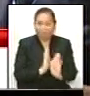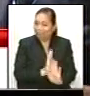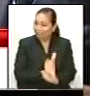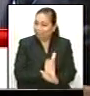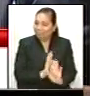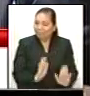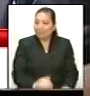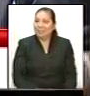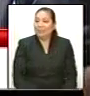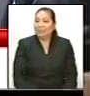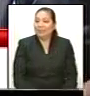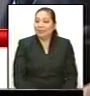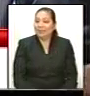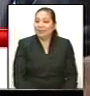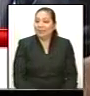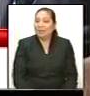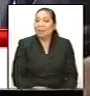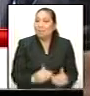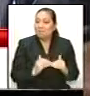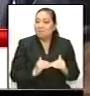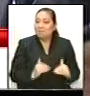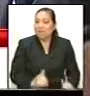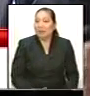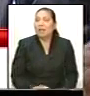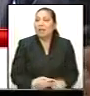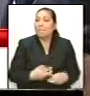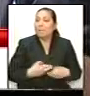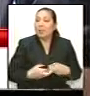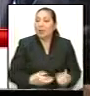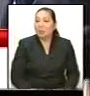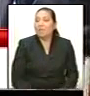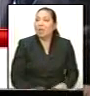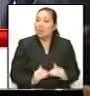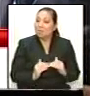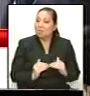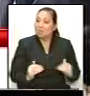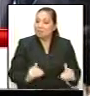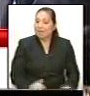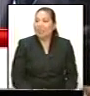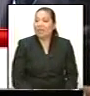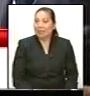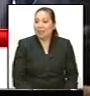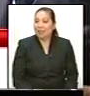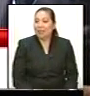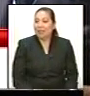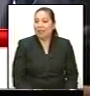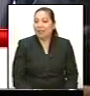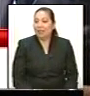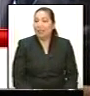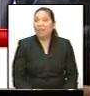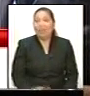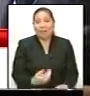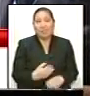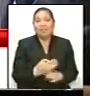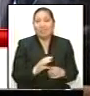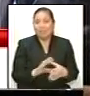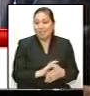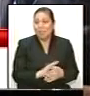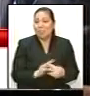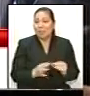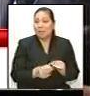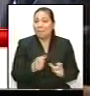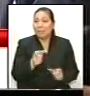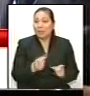las multitudinarias marchas pro vida y familia que han marcado y seguirán marcando un hito de las